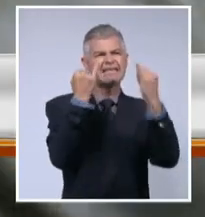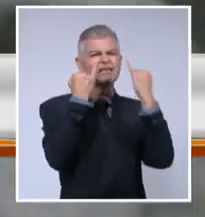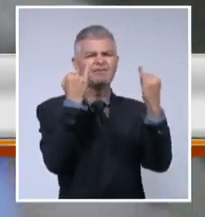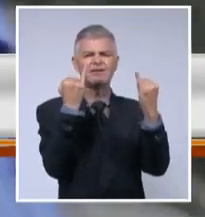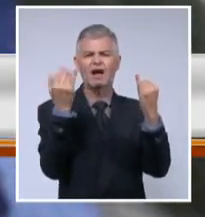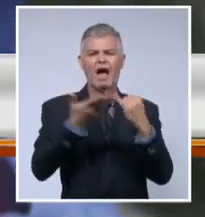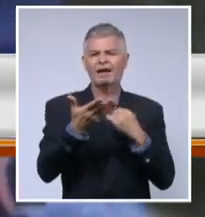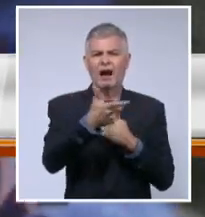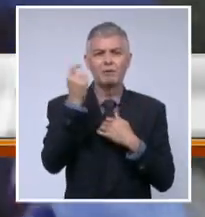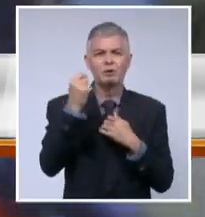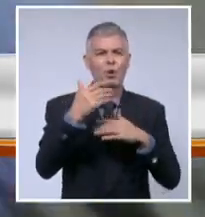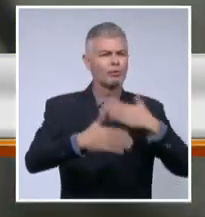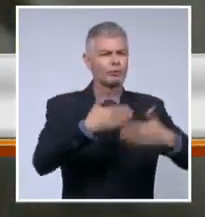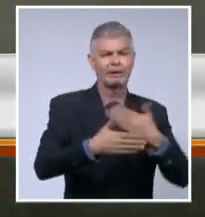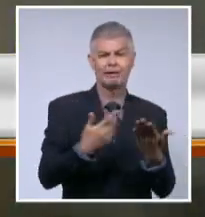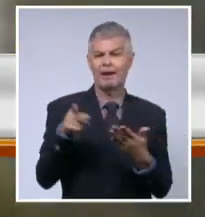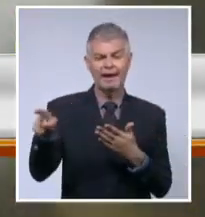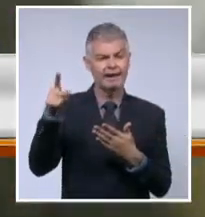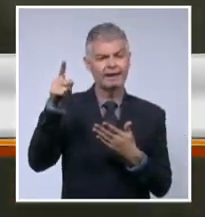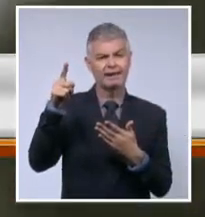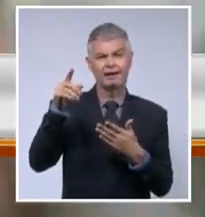bueno, como un matemático,